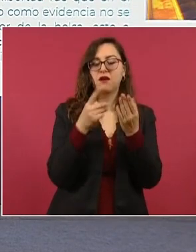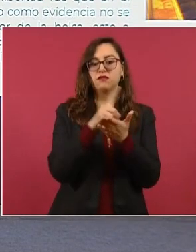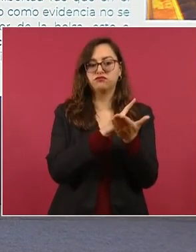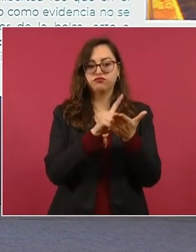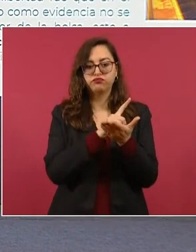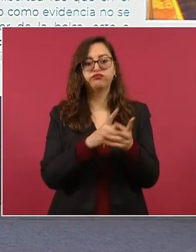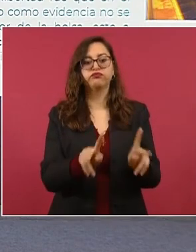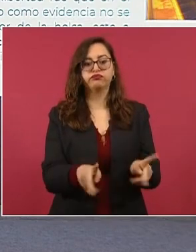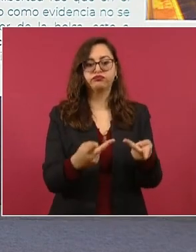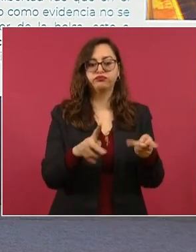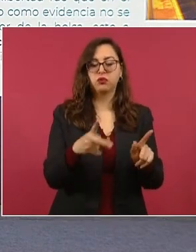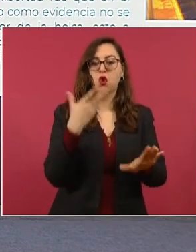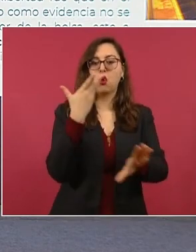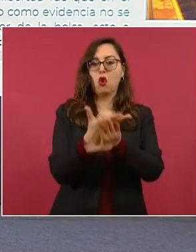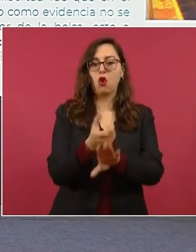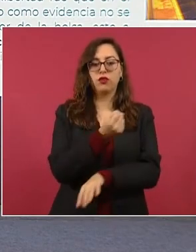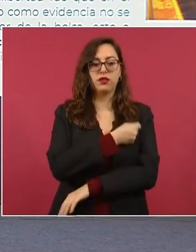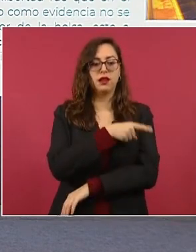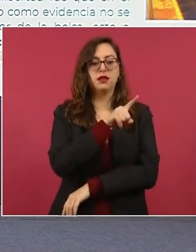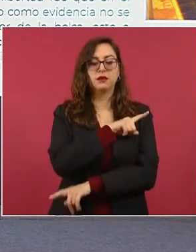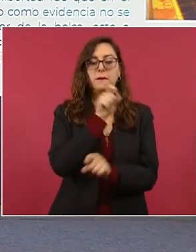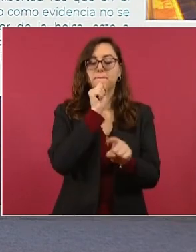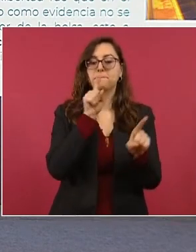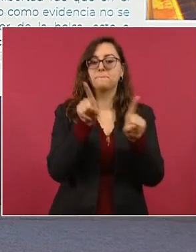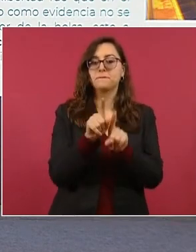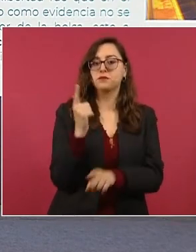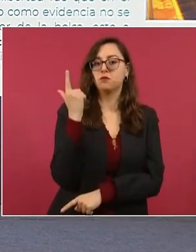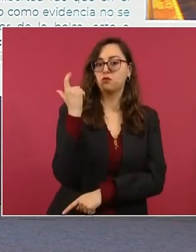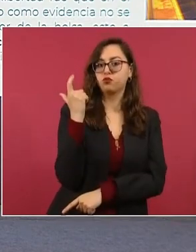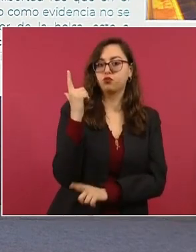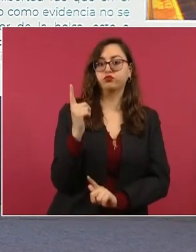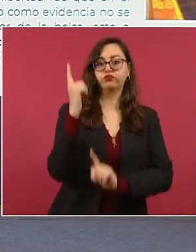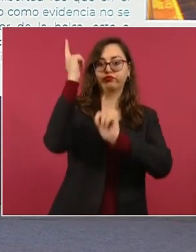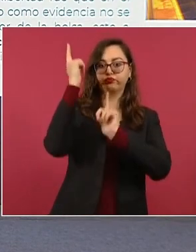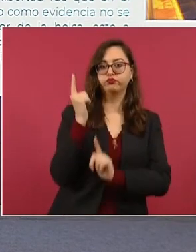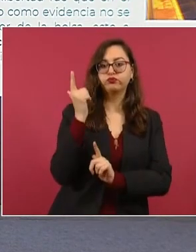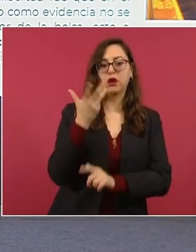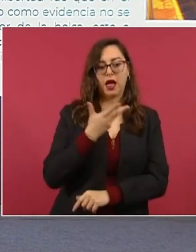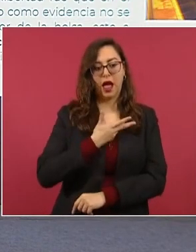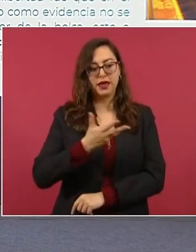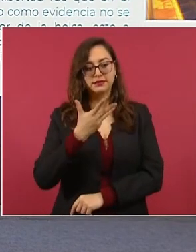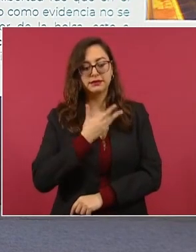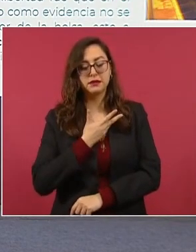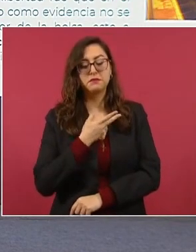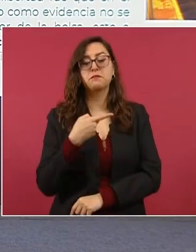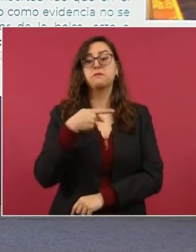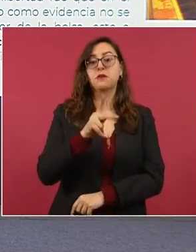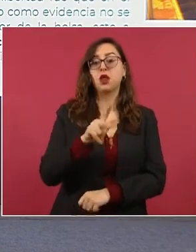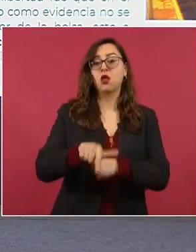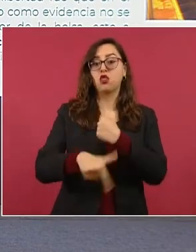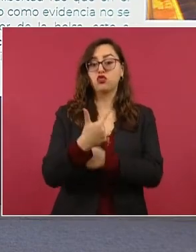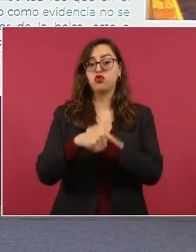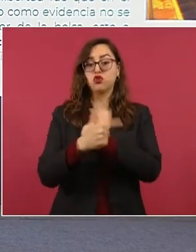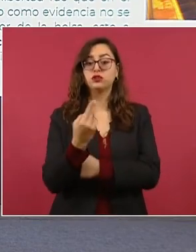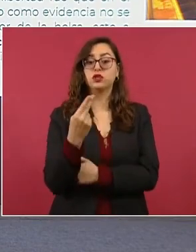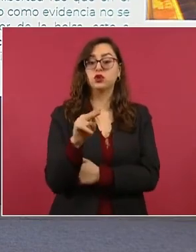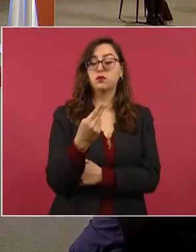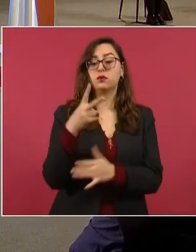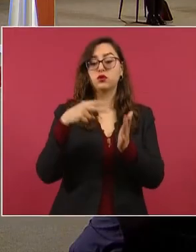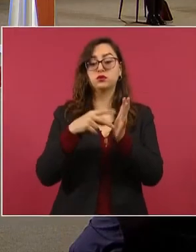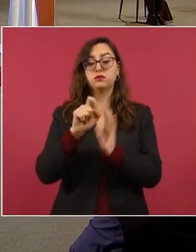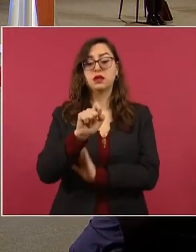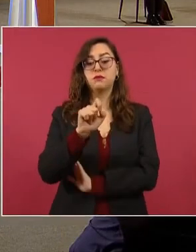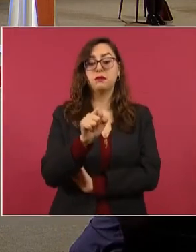salud, así como portación de arma de fuego y uso de uso exclusivo del ejército, pero fue absuelto el 12 de noviembre de